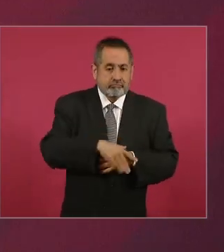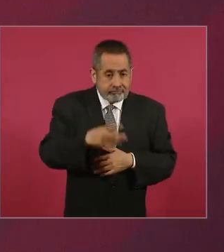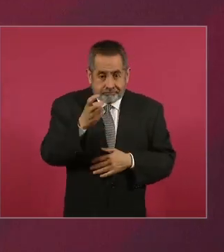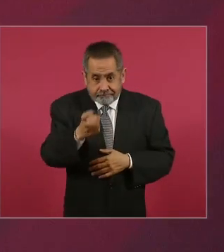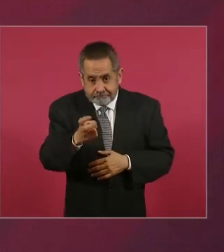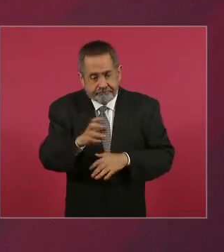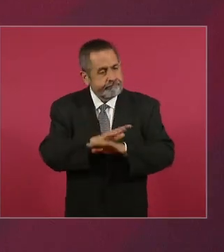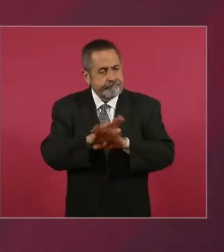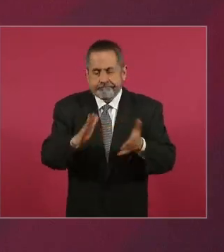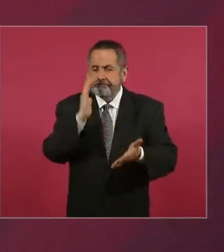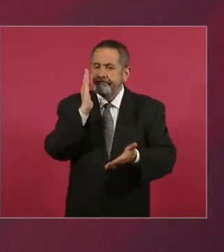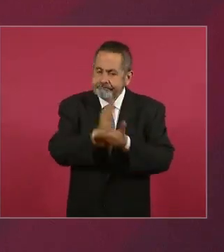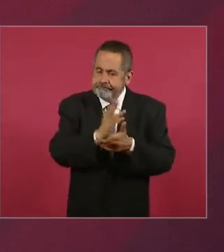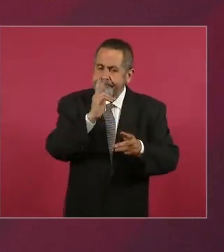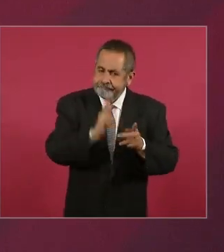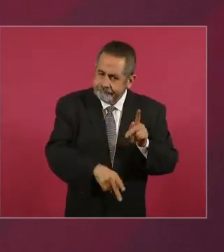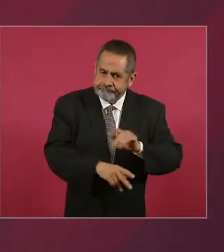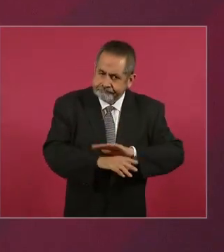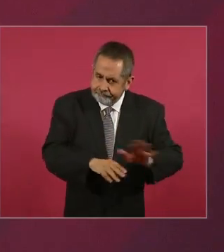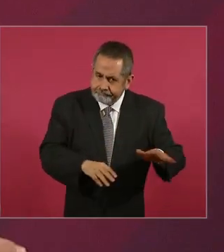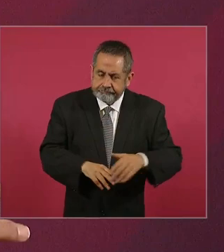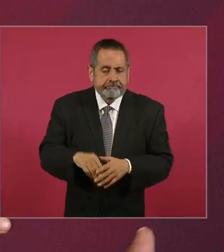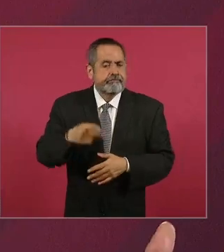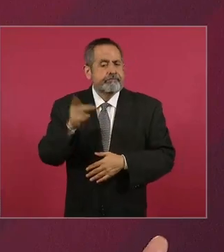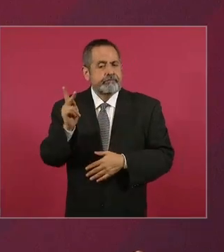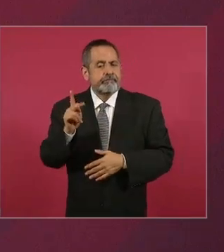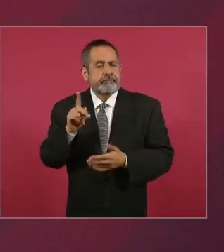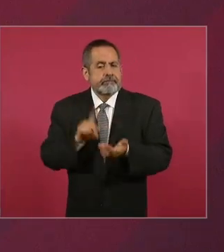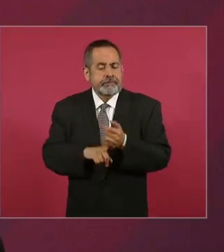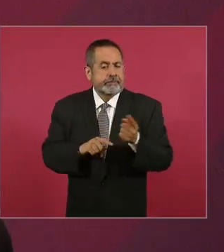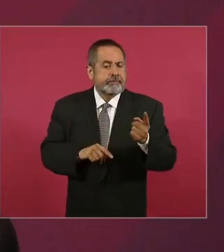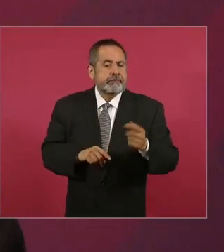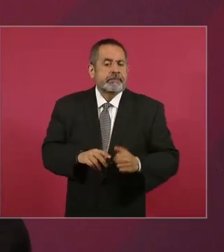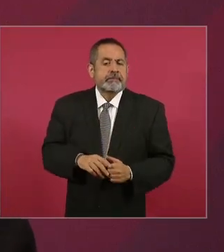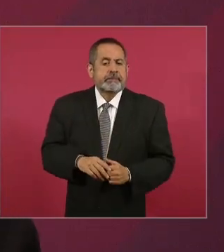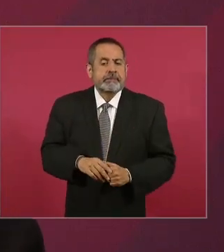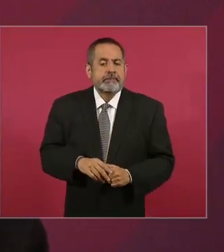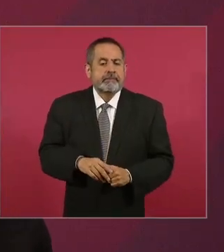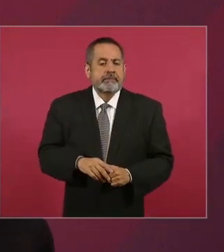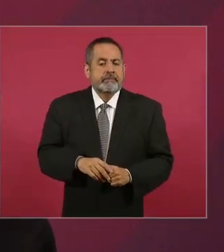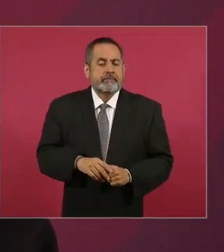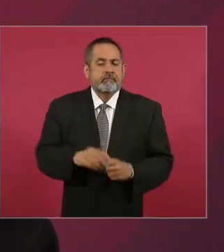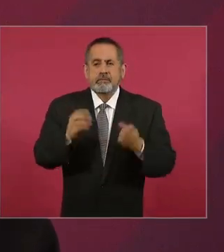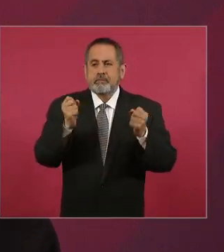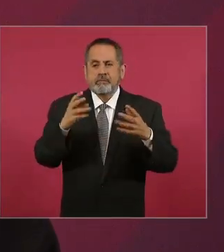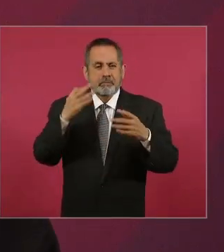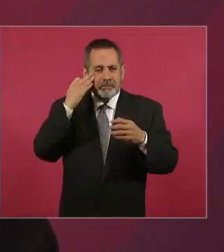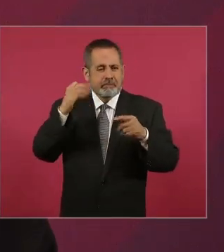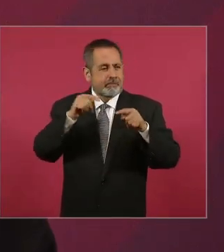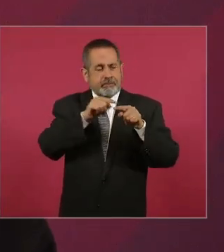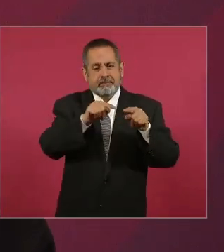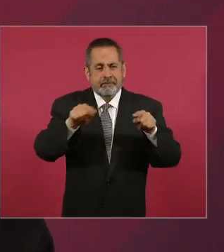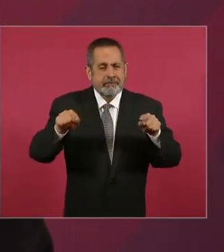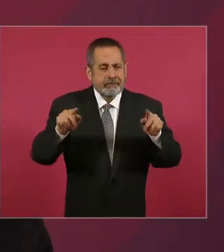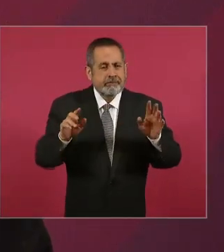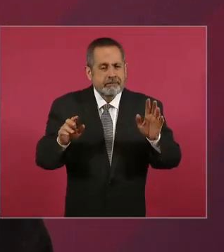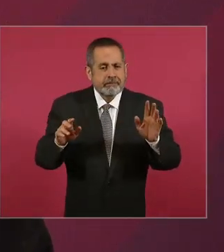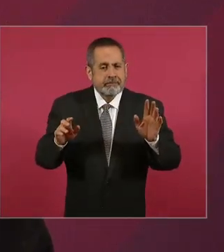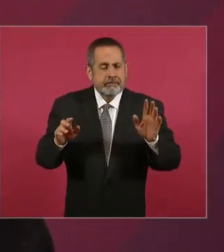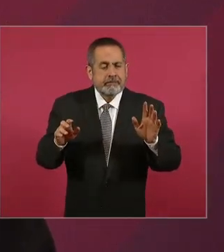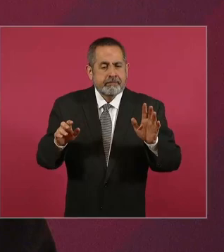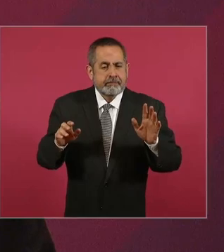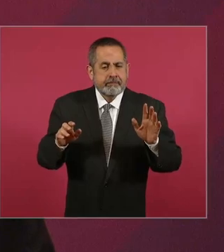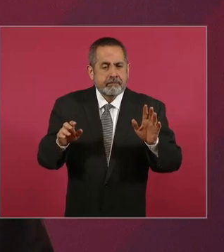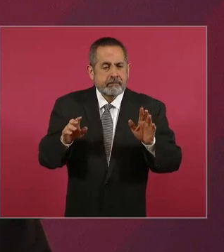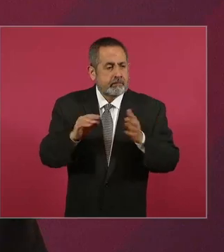sucede. Pero, pues, es muchísimo tiempo